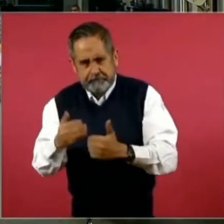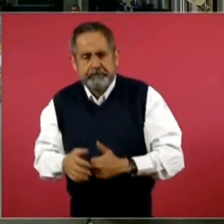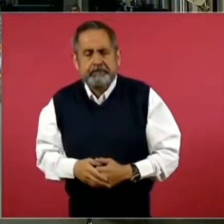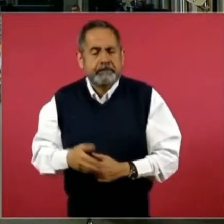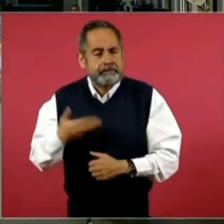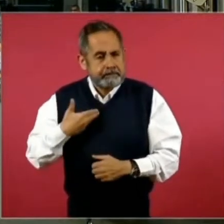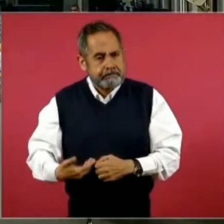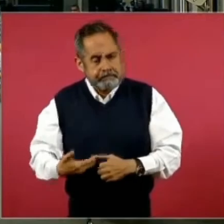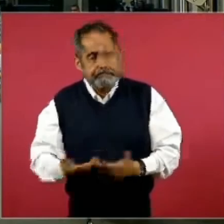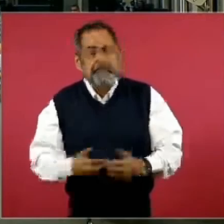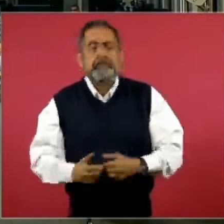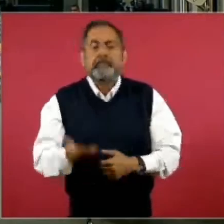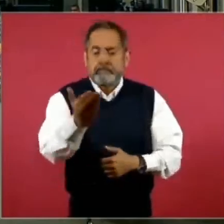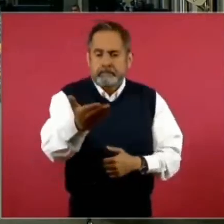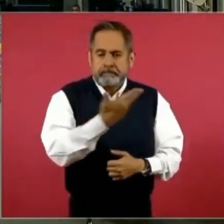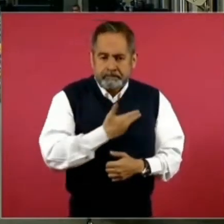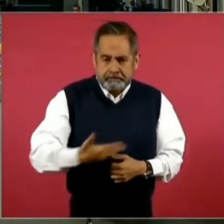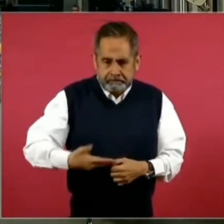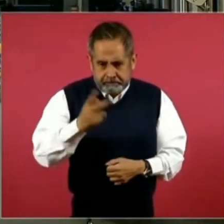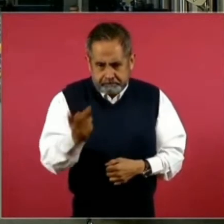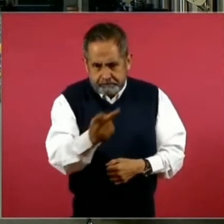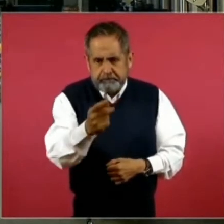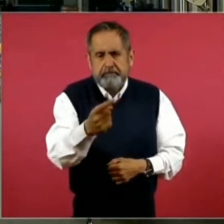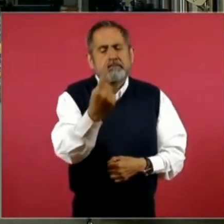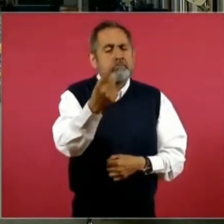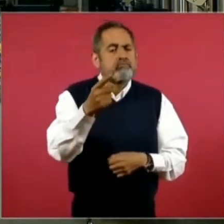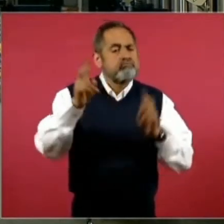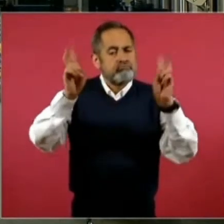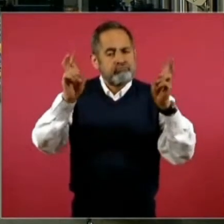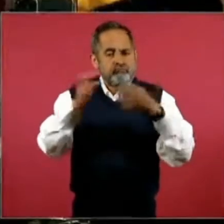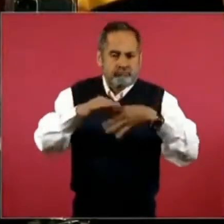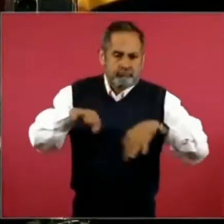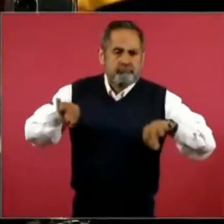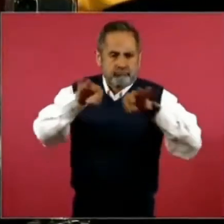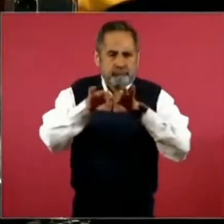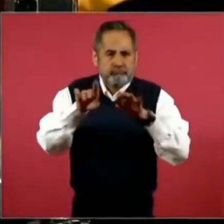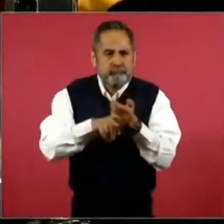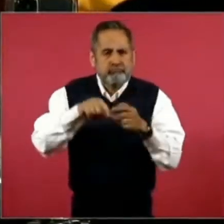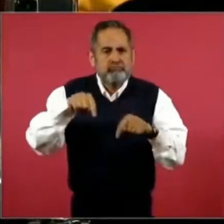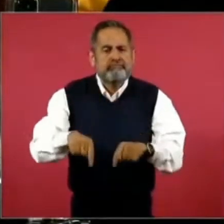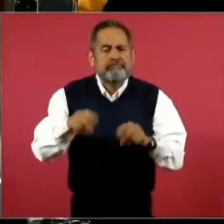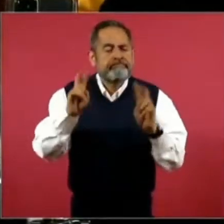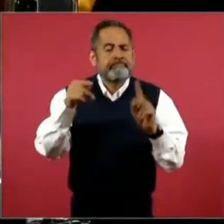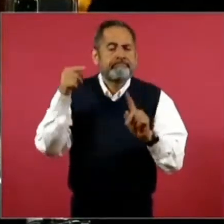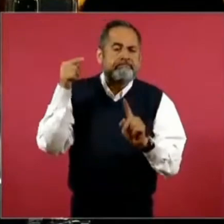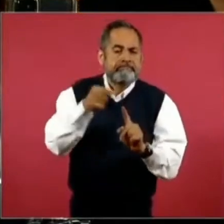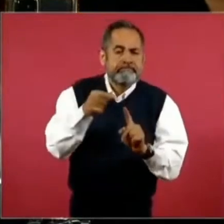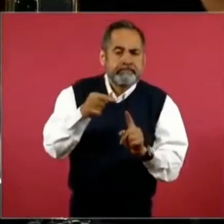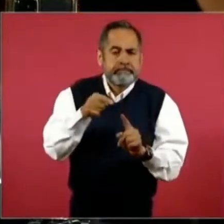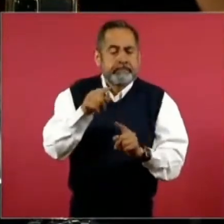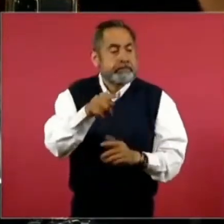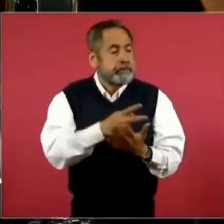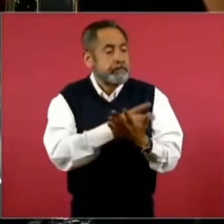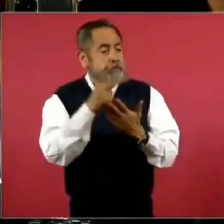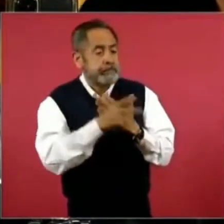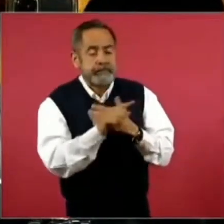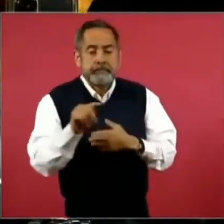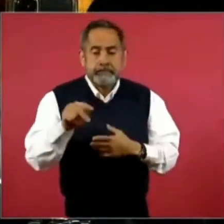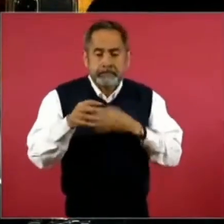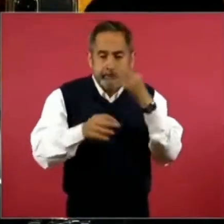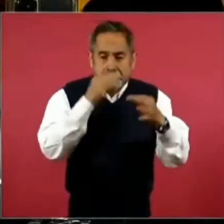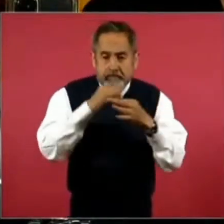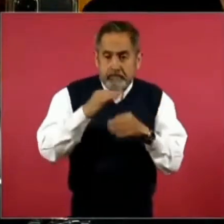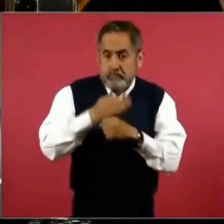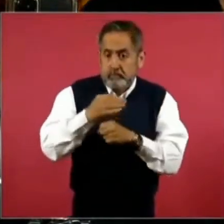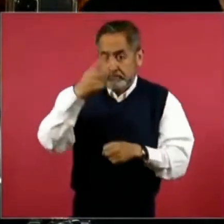presidente hay un tema que creo que es muy importante también abordarlo aquí y se trata de un programa de televisión que hoy en día es el más